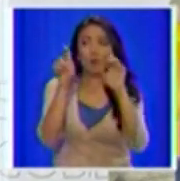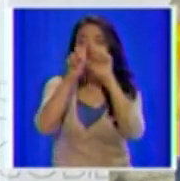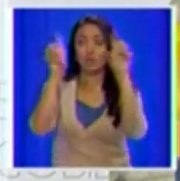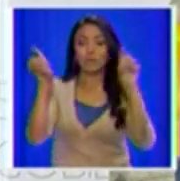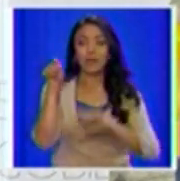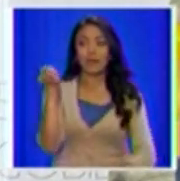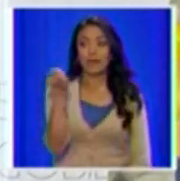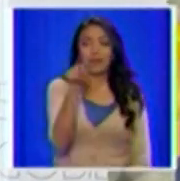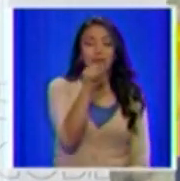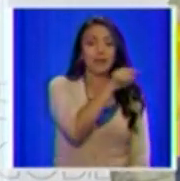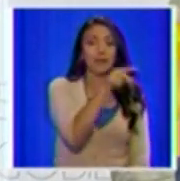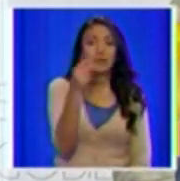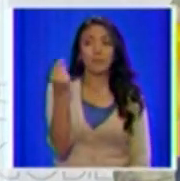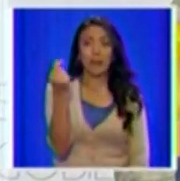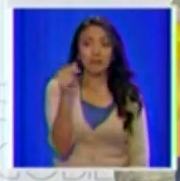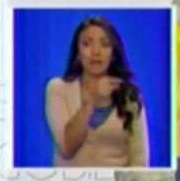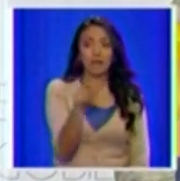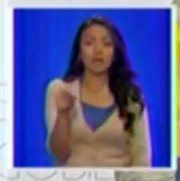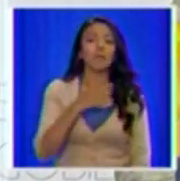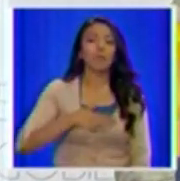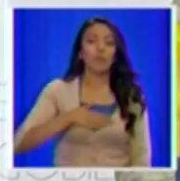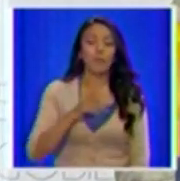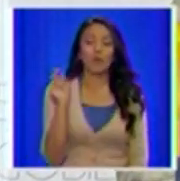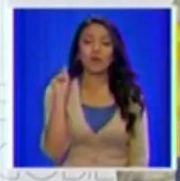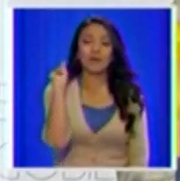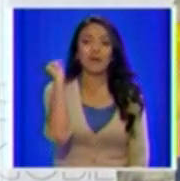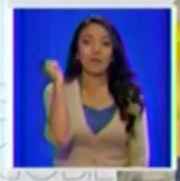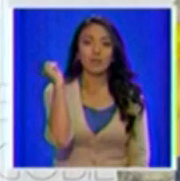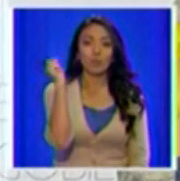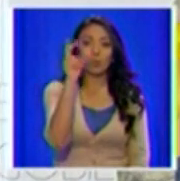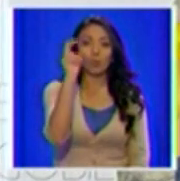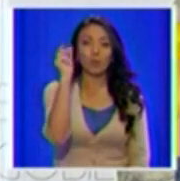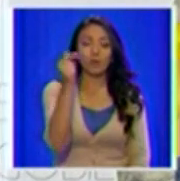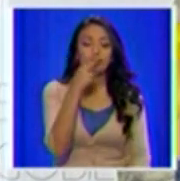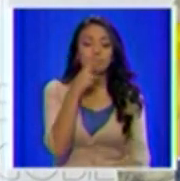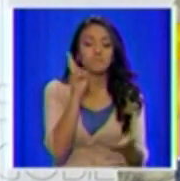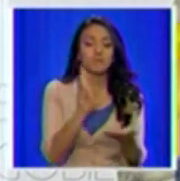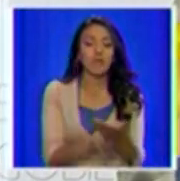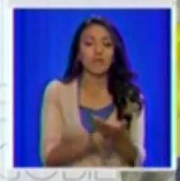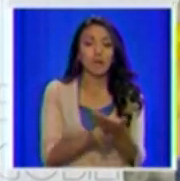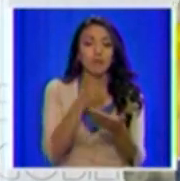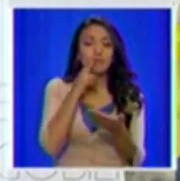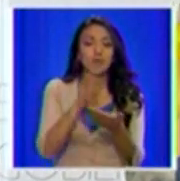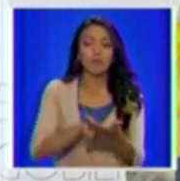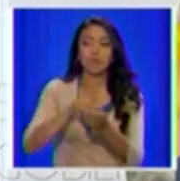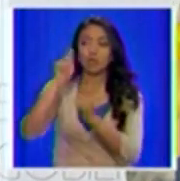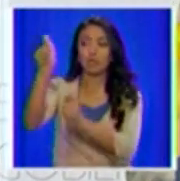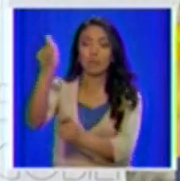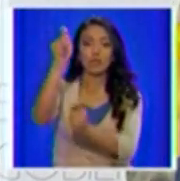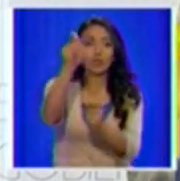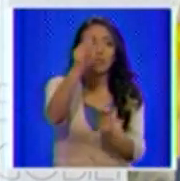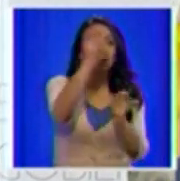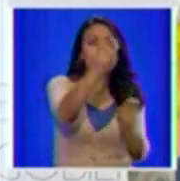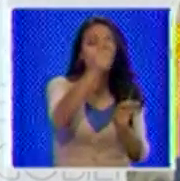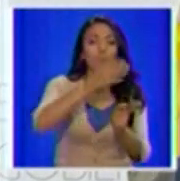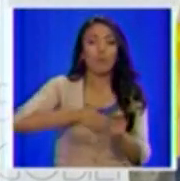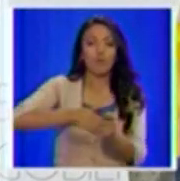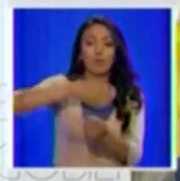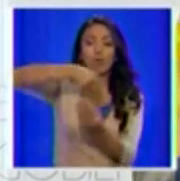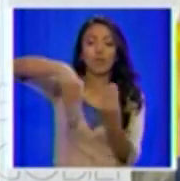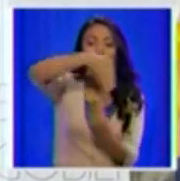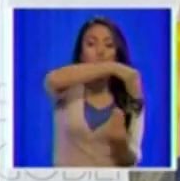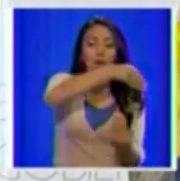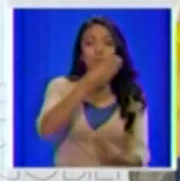valores para que inmediatamente oficien las mejores acciones para que ese dinero